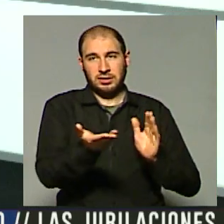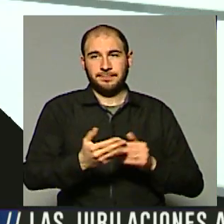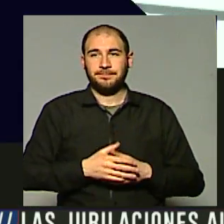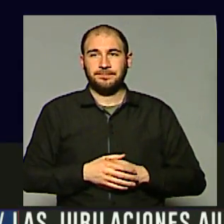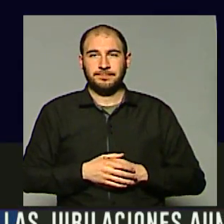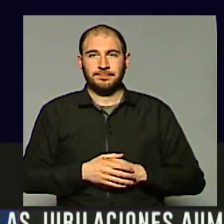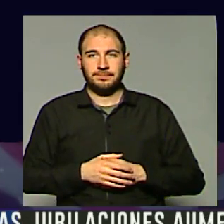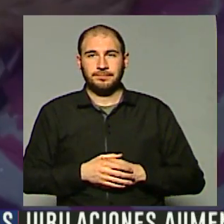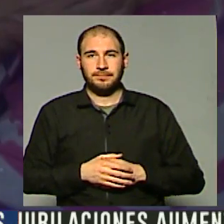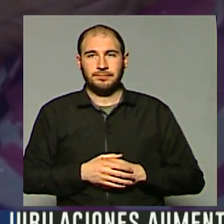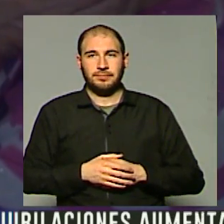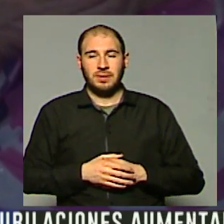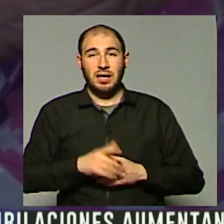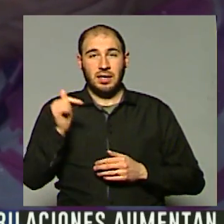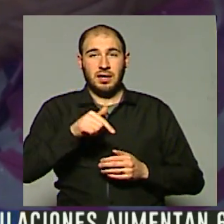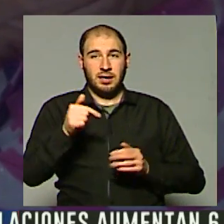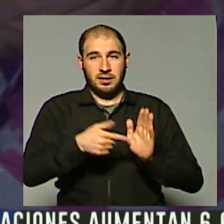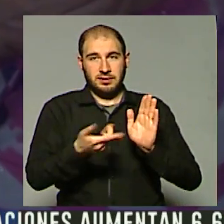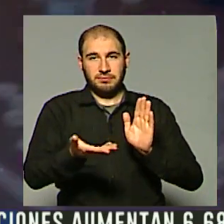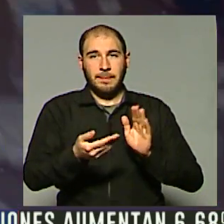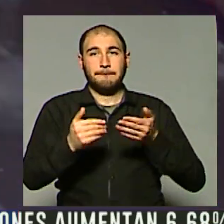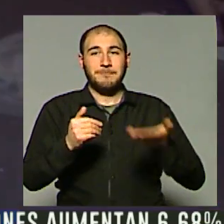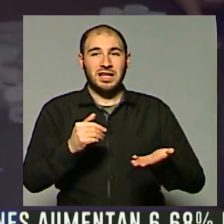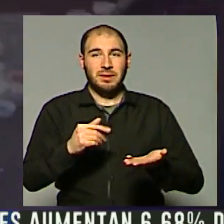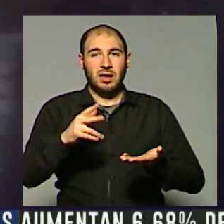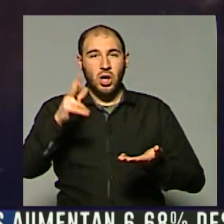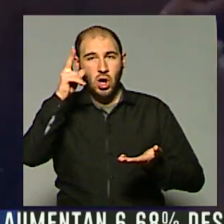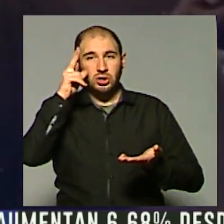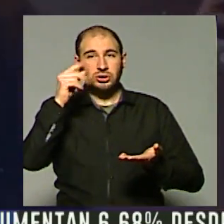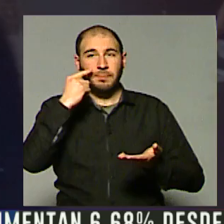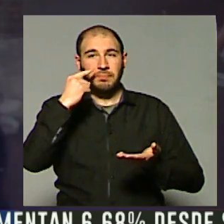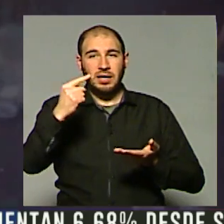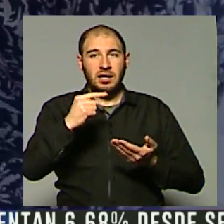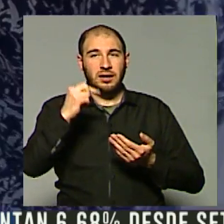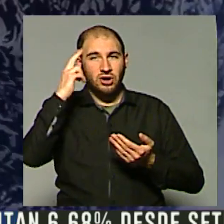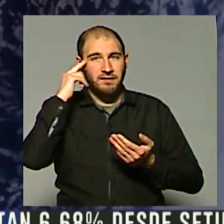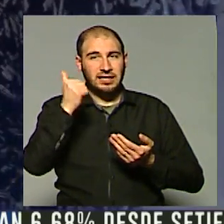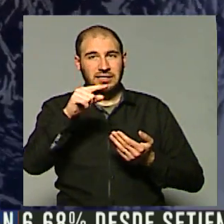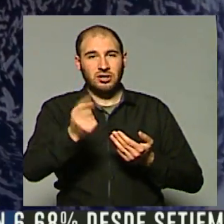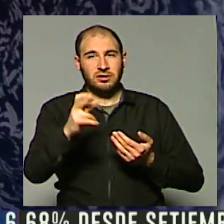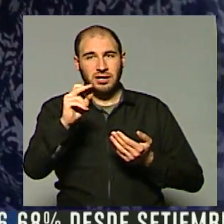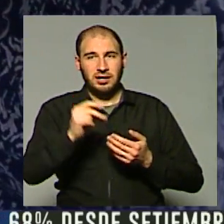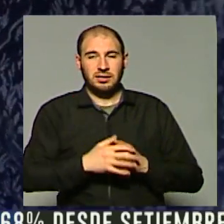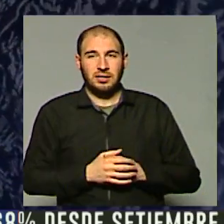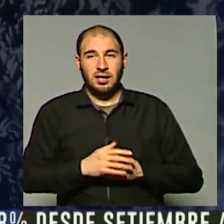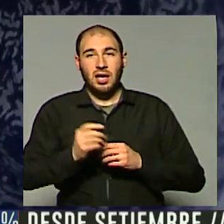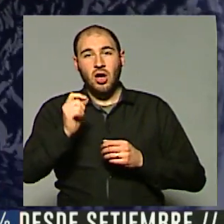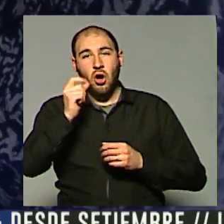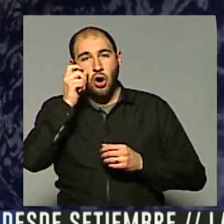ustedes. Y acá tenemos la mínima que se pasa de 8.096 pesos con 30 centavos